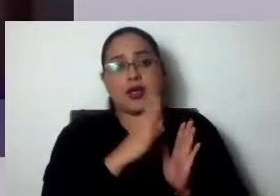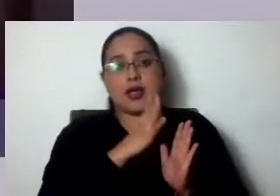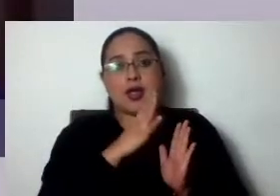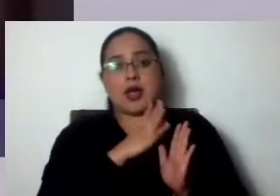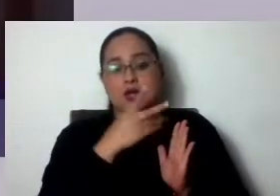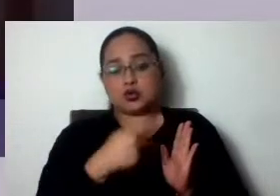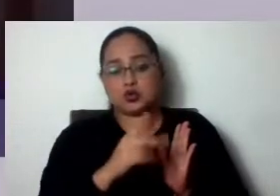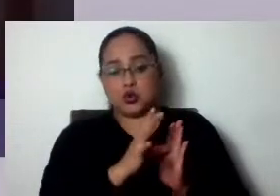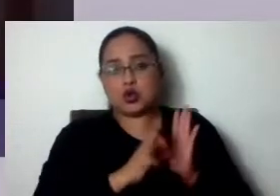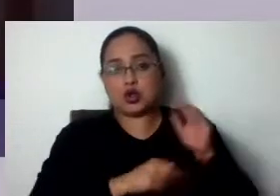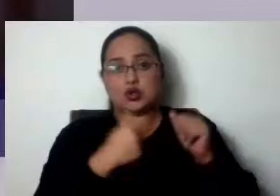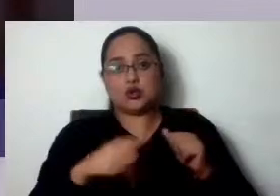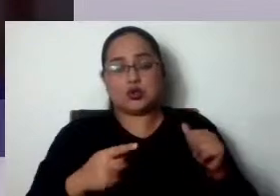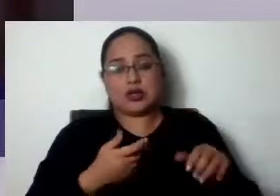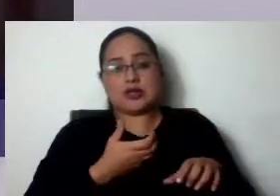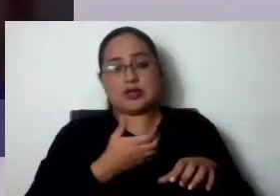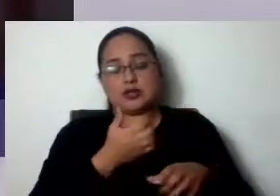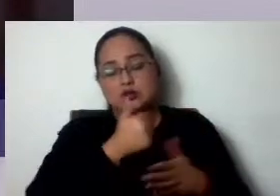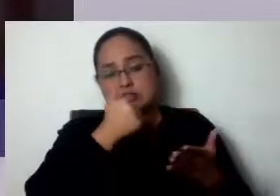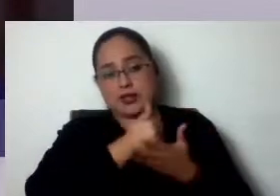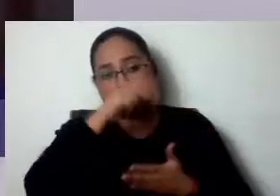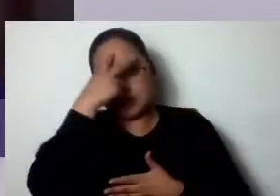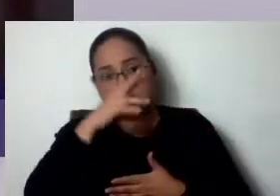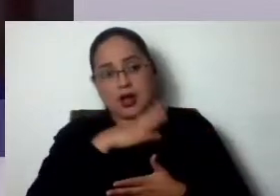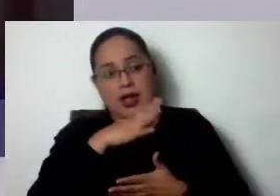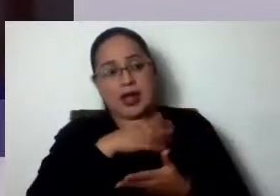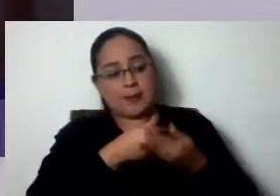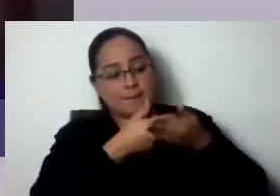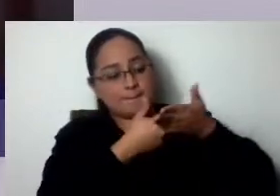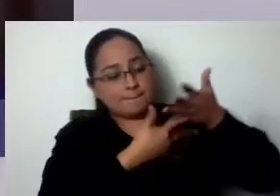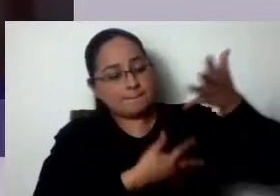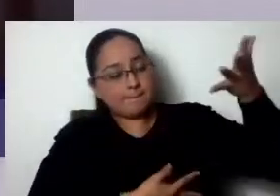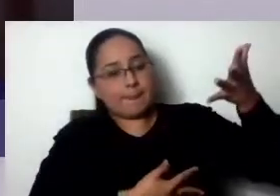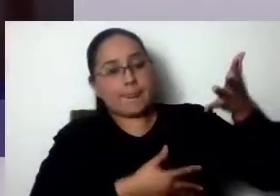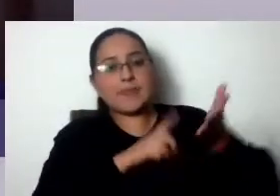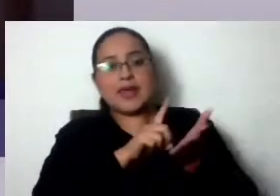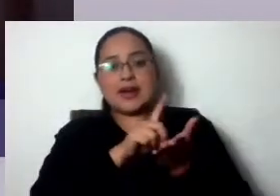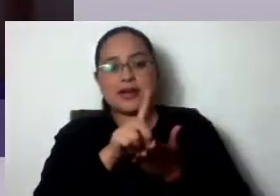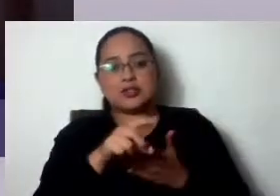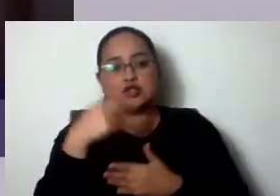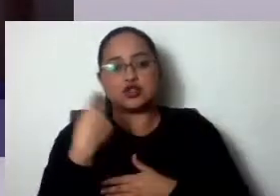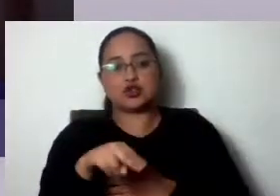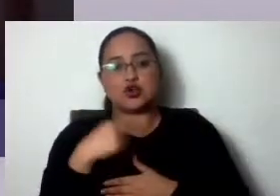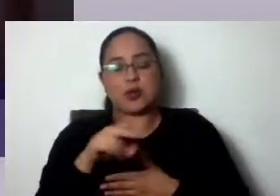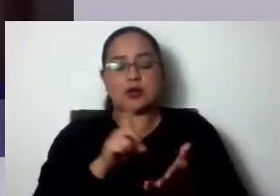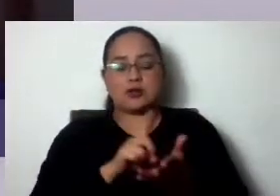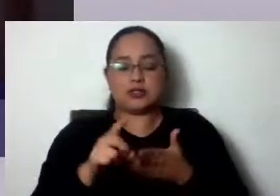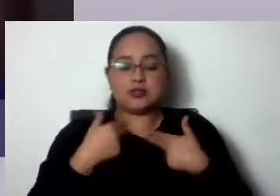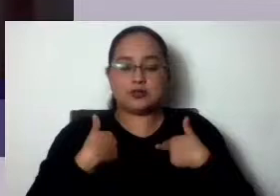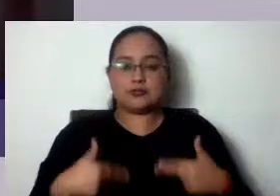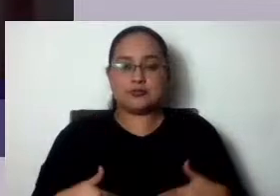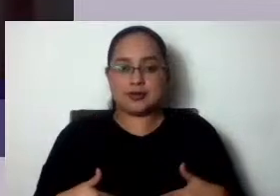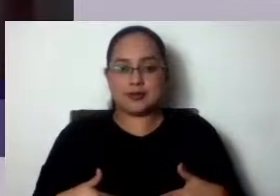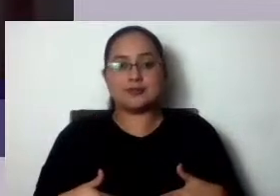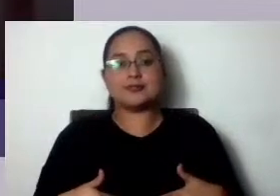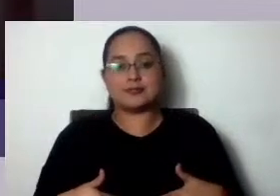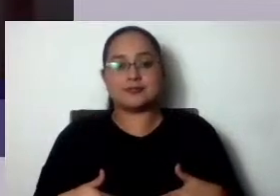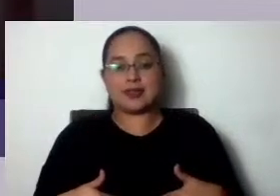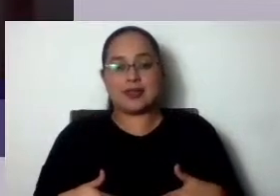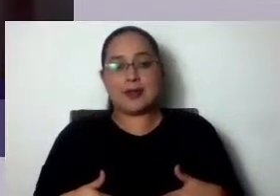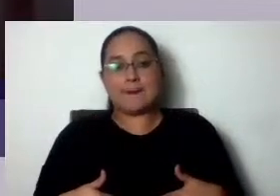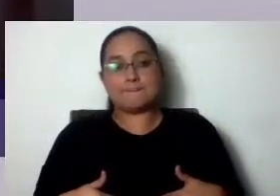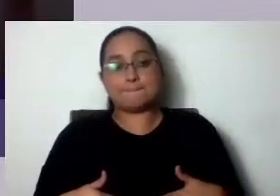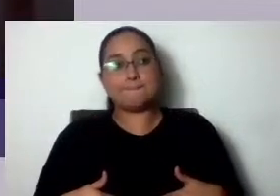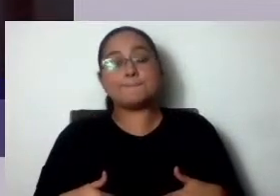local una carta de derechos un extenso catálogo llamado de derechos humanos el pleno por